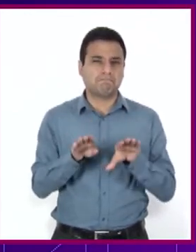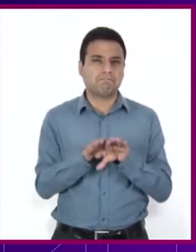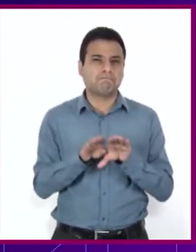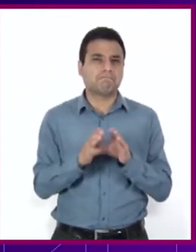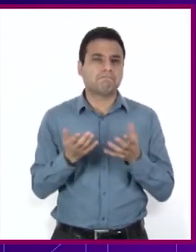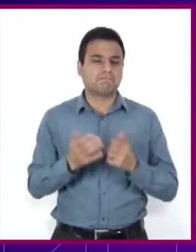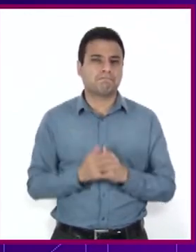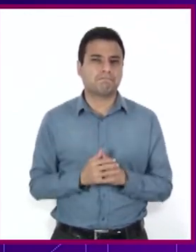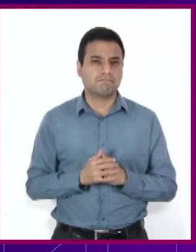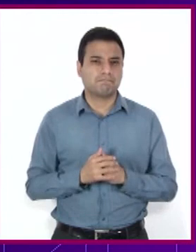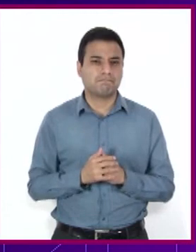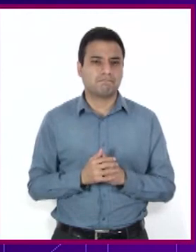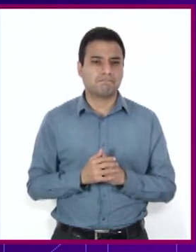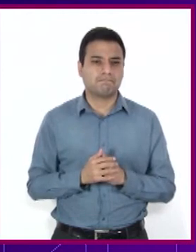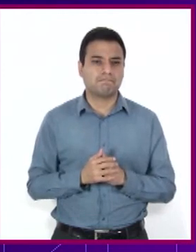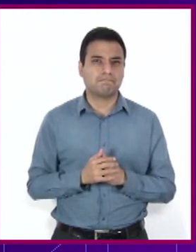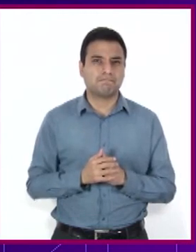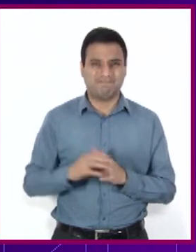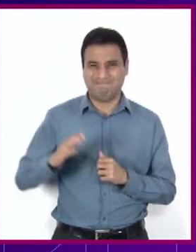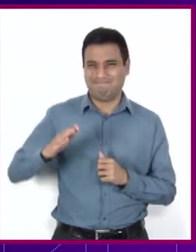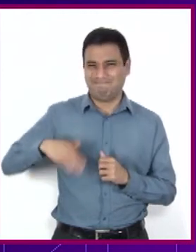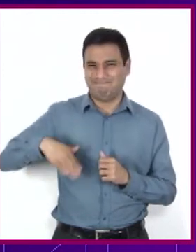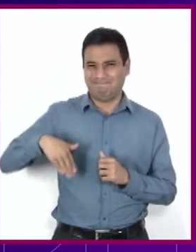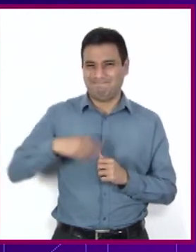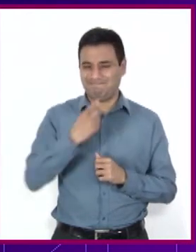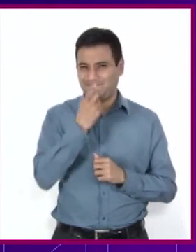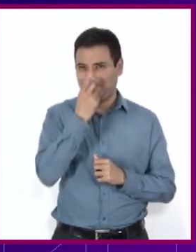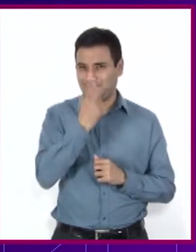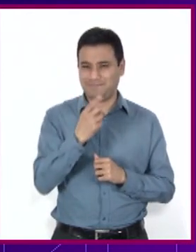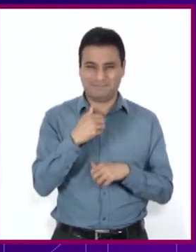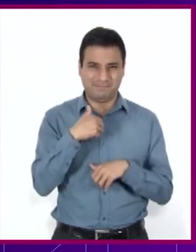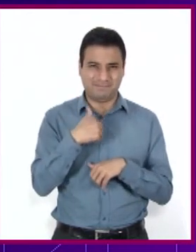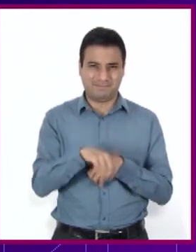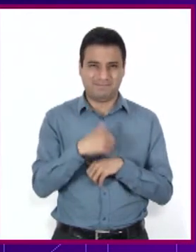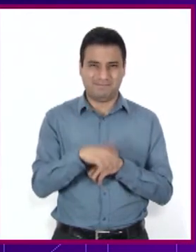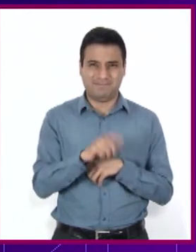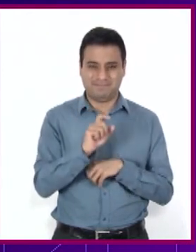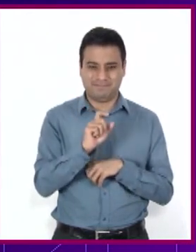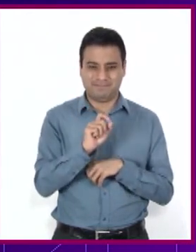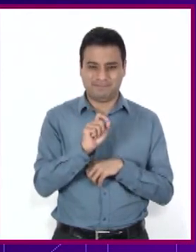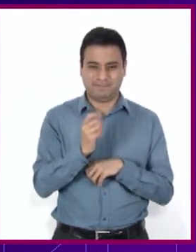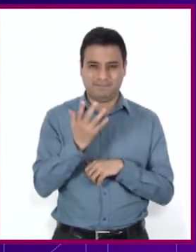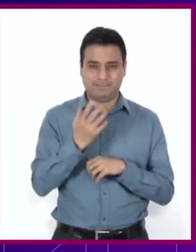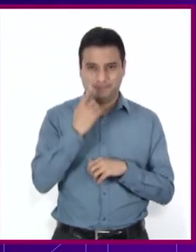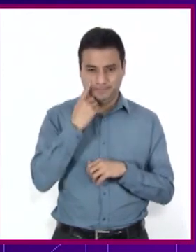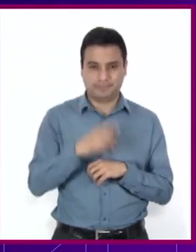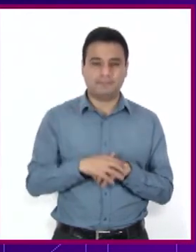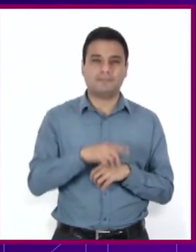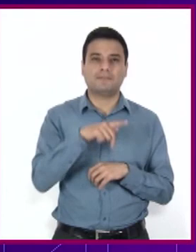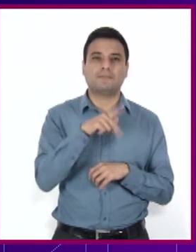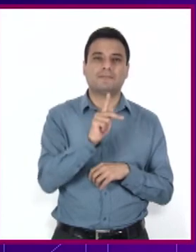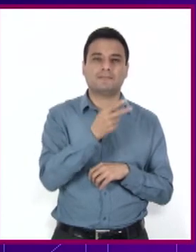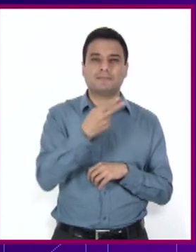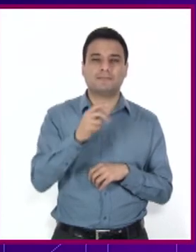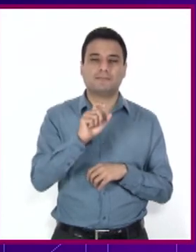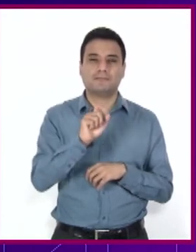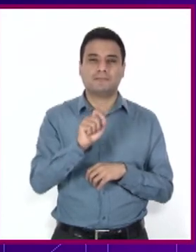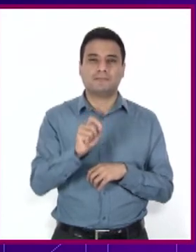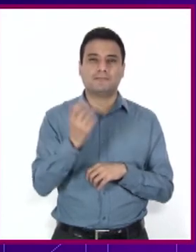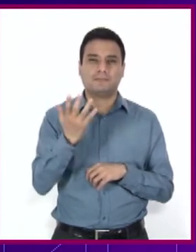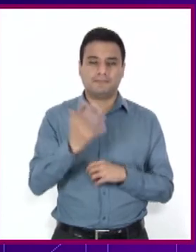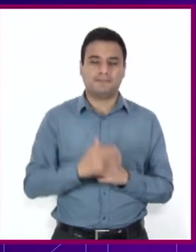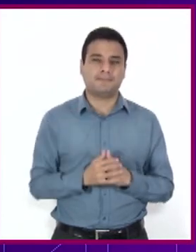Al tomar en cuenta la constante de proporcionalidad que obtuvimos en el inciso anterior, K es igual a 20.5,